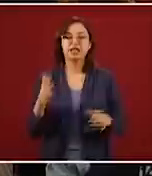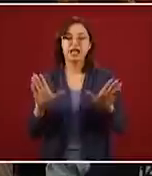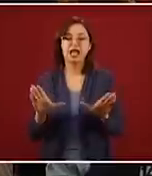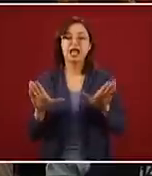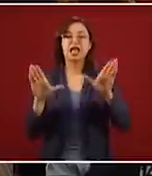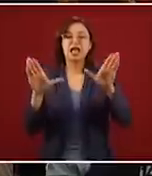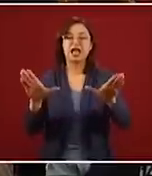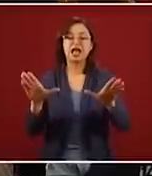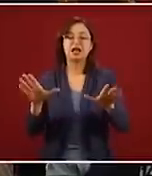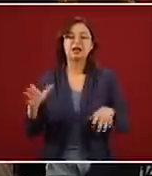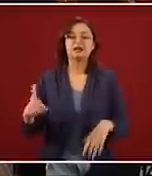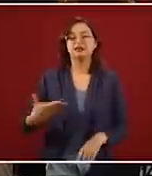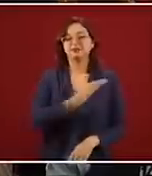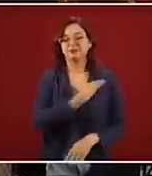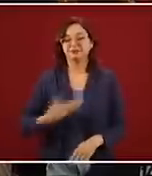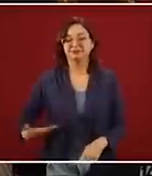Canadá,